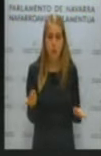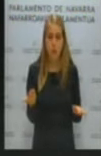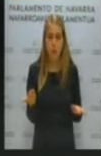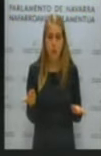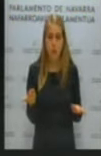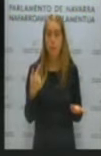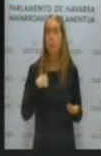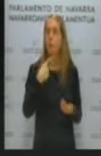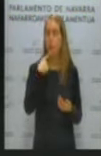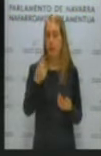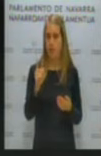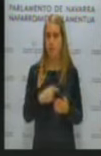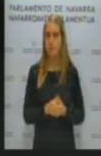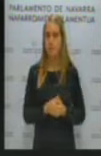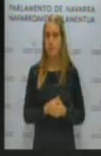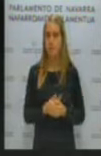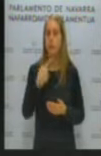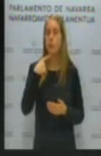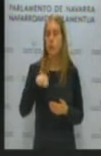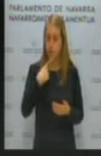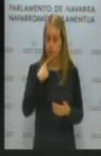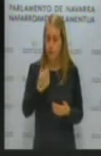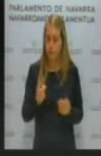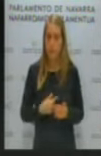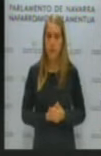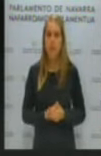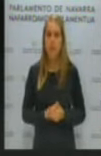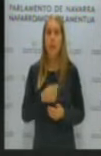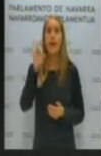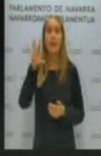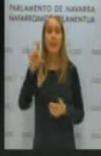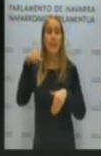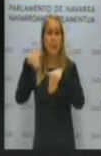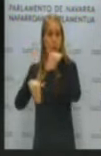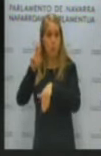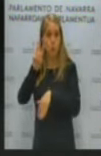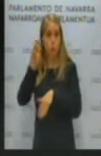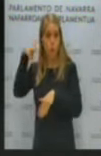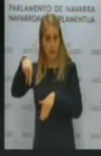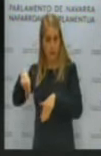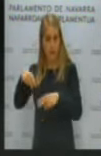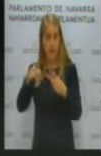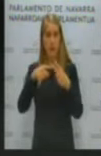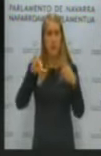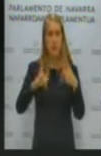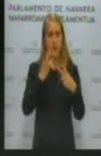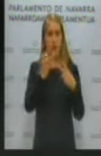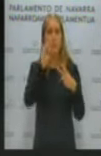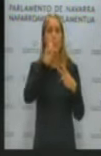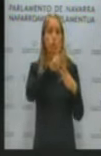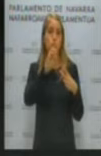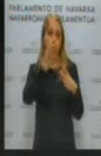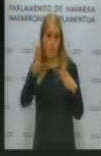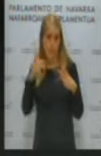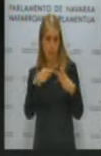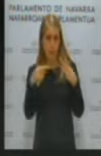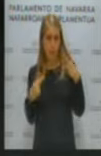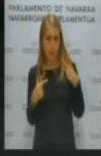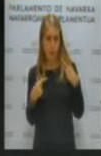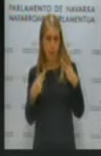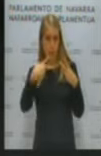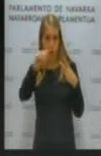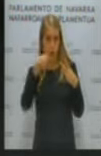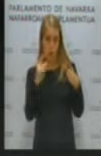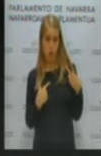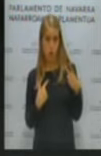una públicamente. Cuenta con los 15 votos de UPN y seguramente también con los 2 del Partido Popular para votarles que no a la